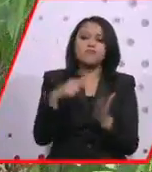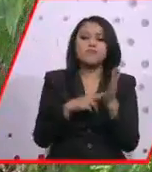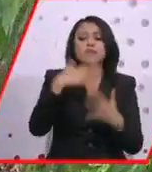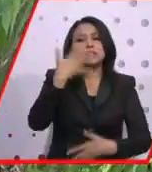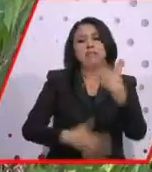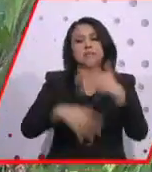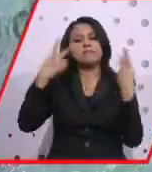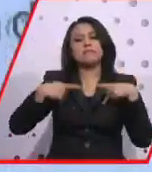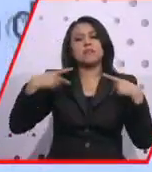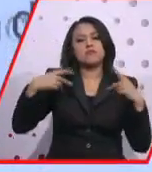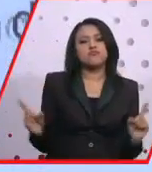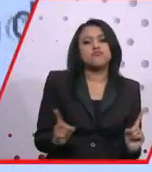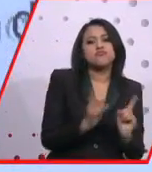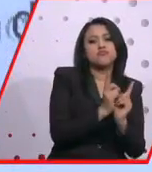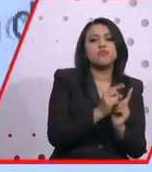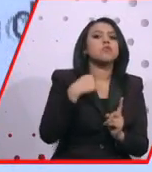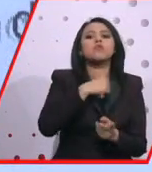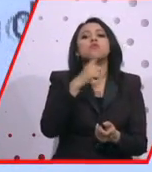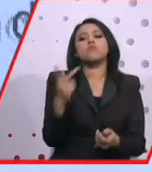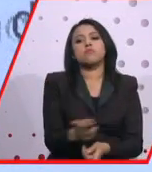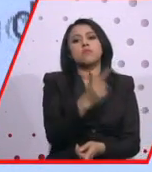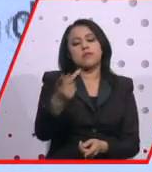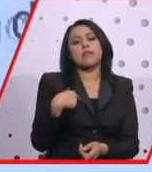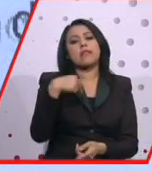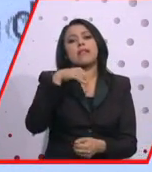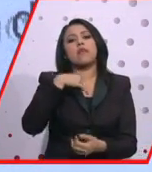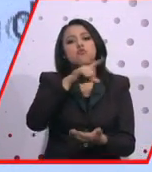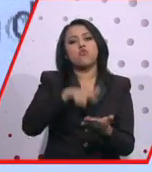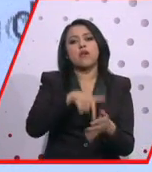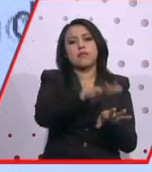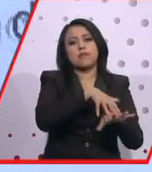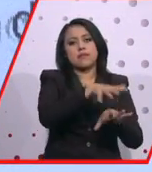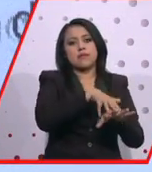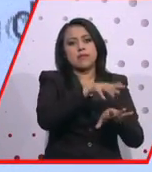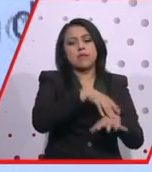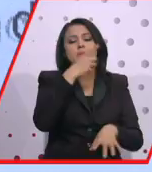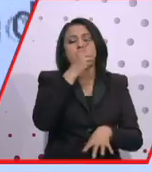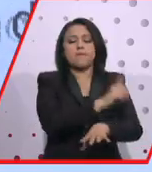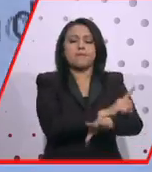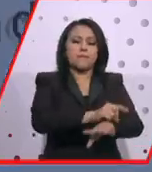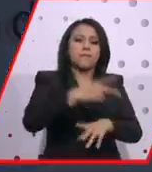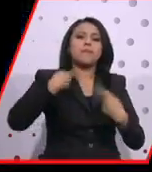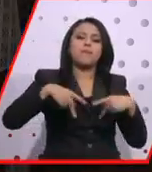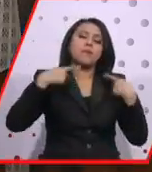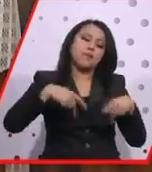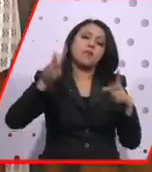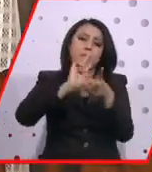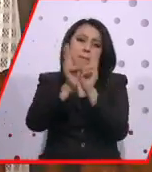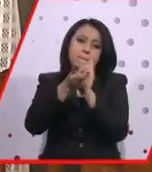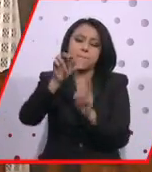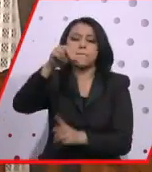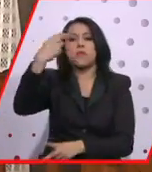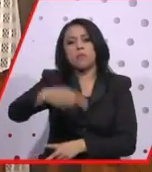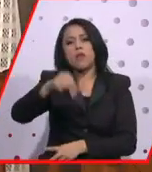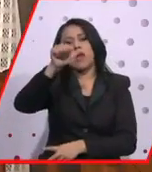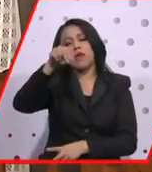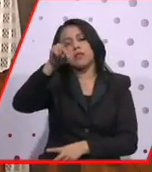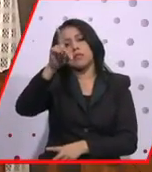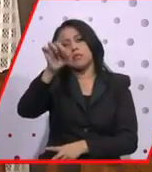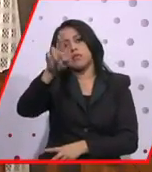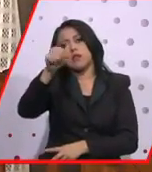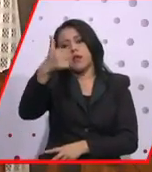la delegación tlalpan me dijeron que hablara con mi vecina andrea para llegar a un mutuo acuerdo y poder resolver el problema entre